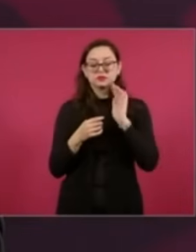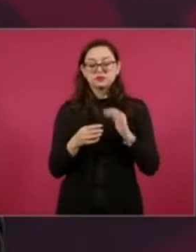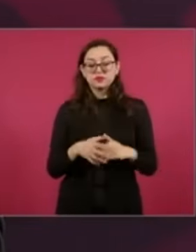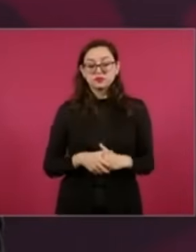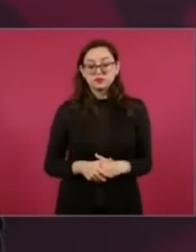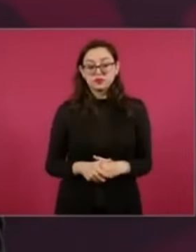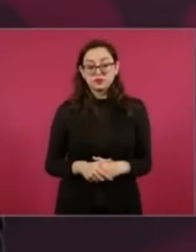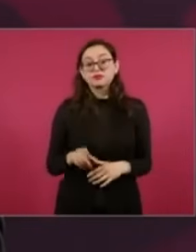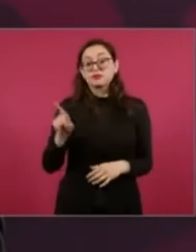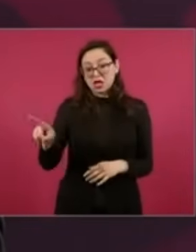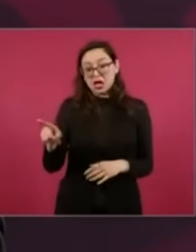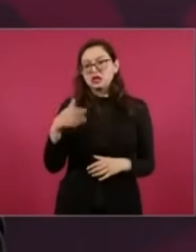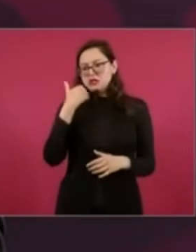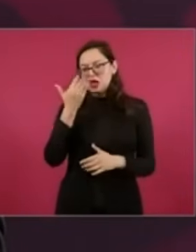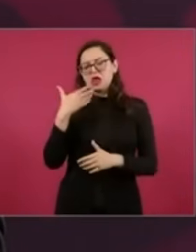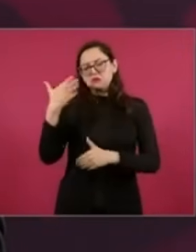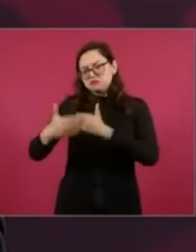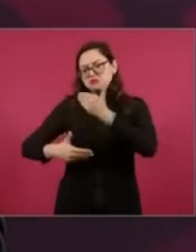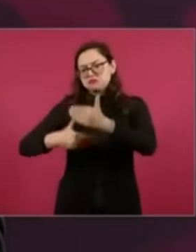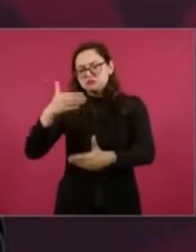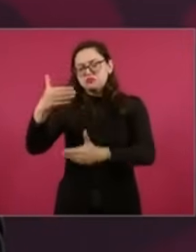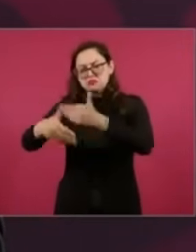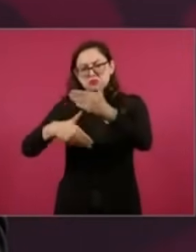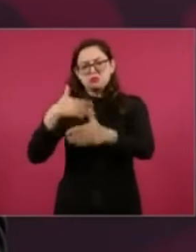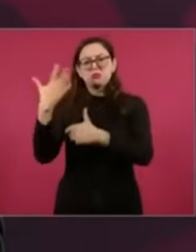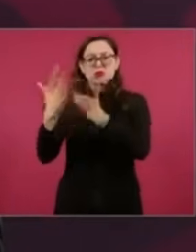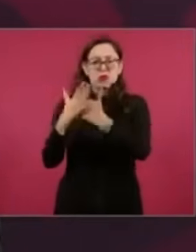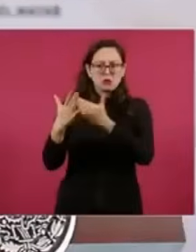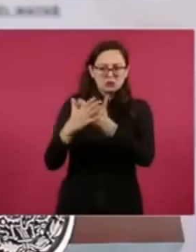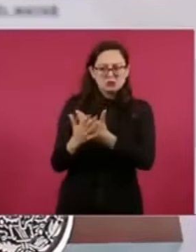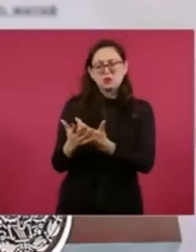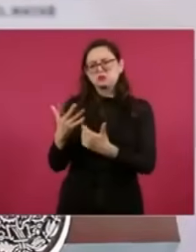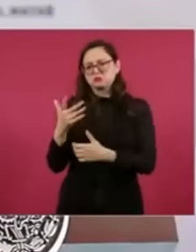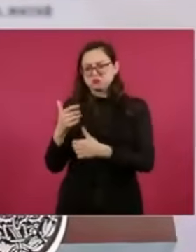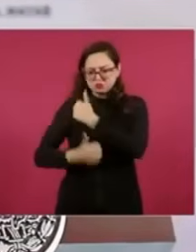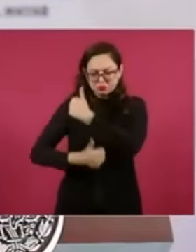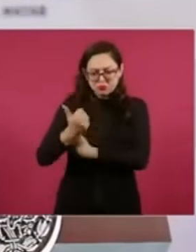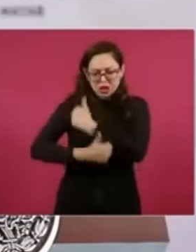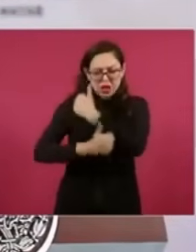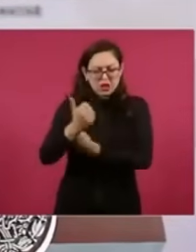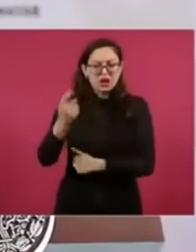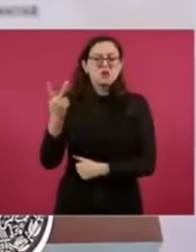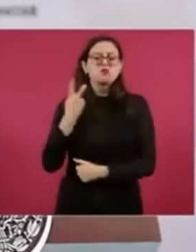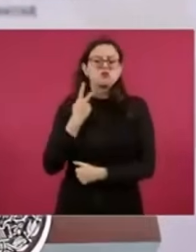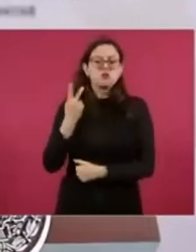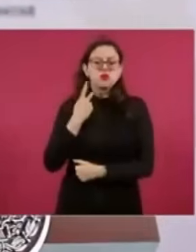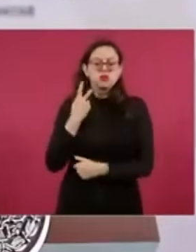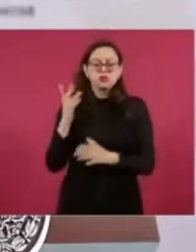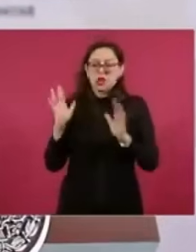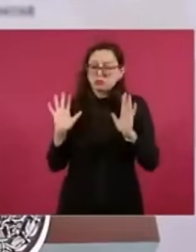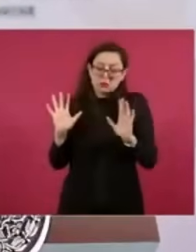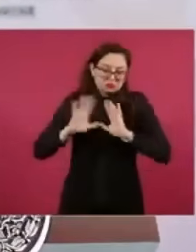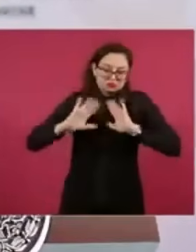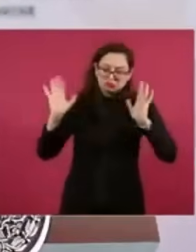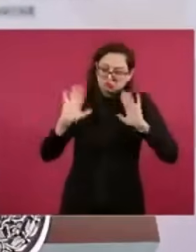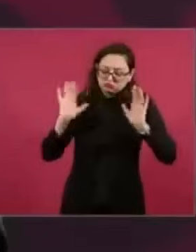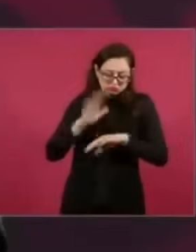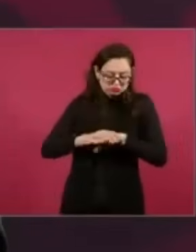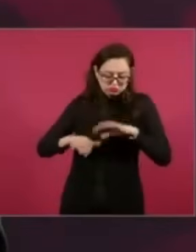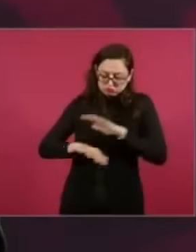apostar a ser electo, o sea, no impuesto, y yo no tengo nada que ver con